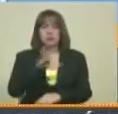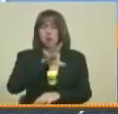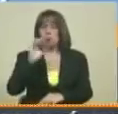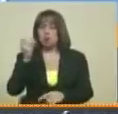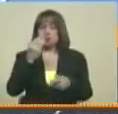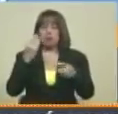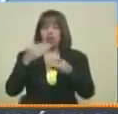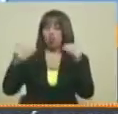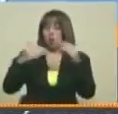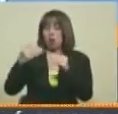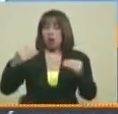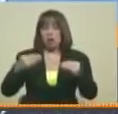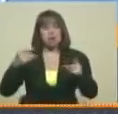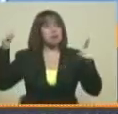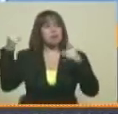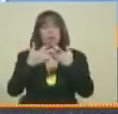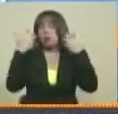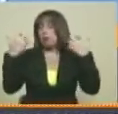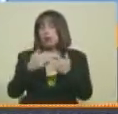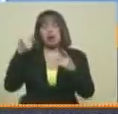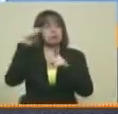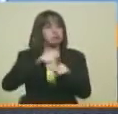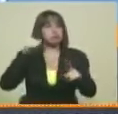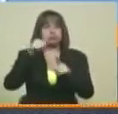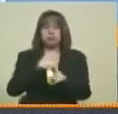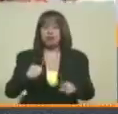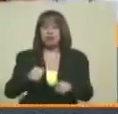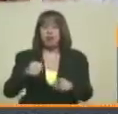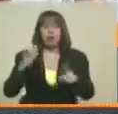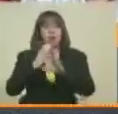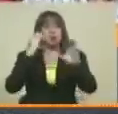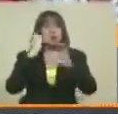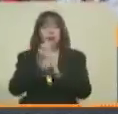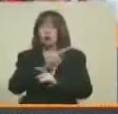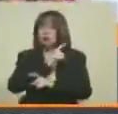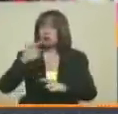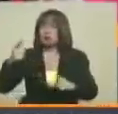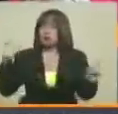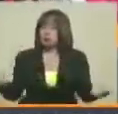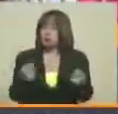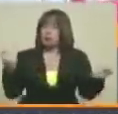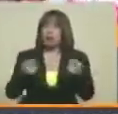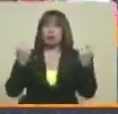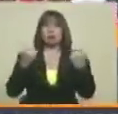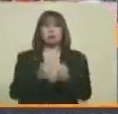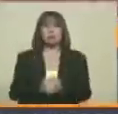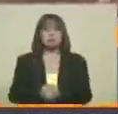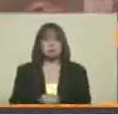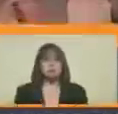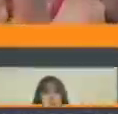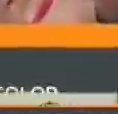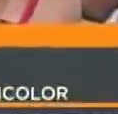¿Quieren pelea? Vamos a dar la pelea, pues. Por el transporte popular.